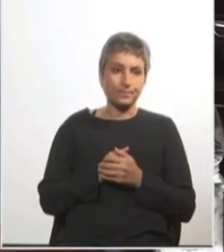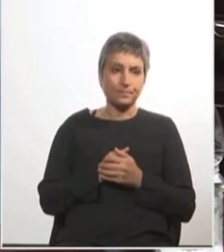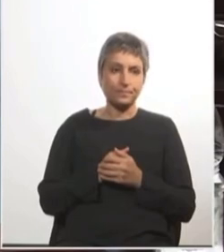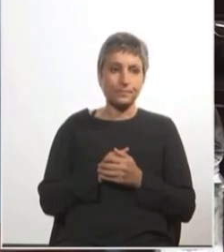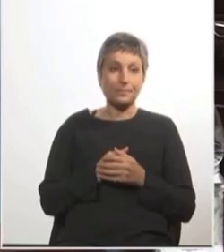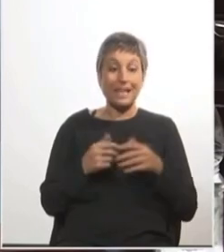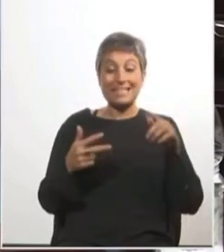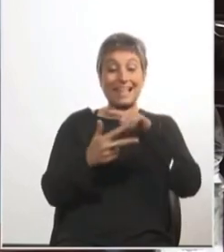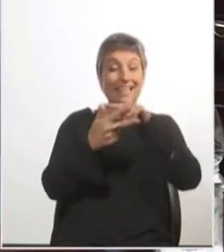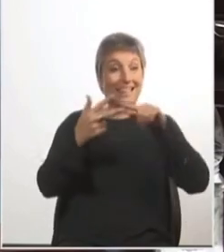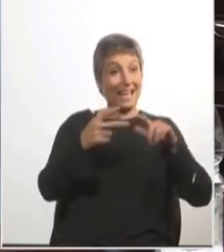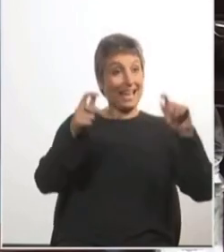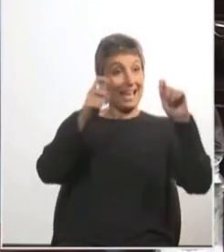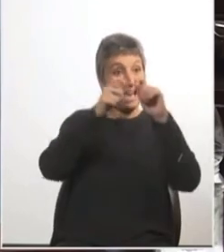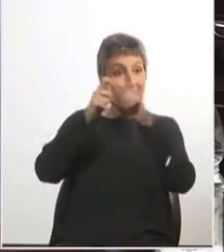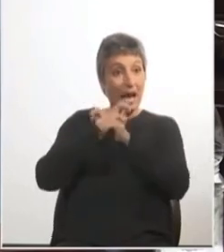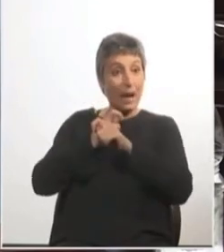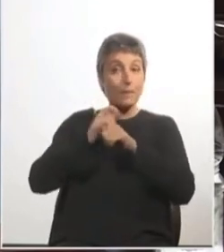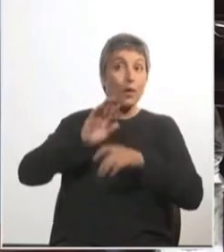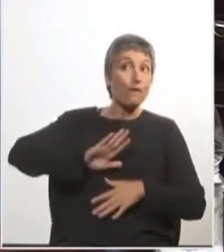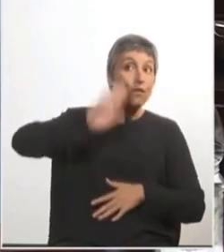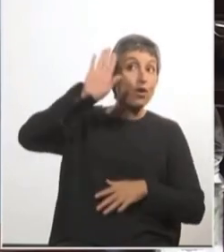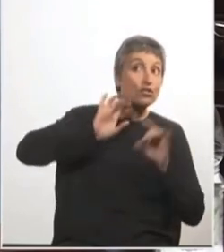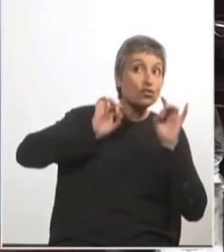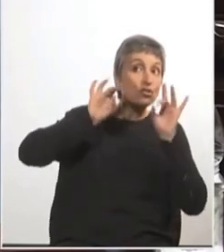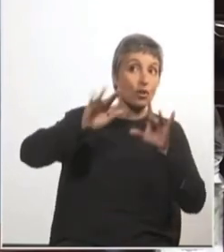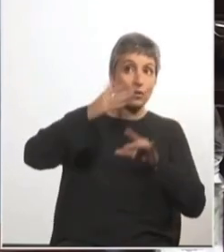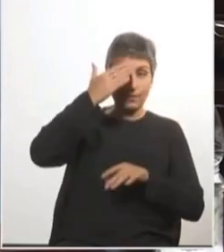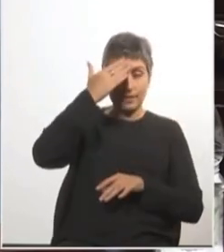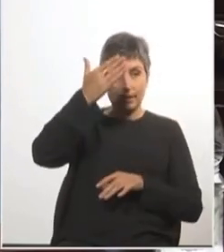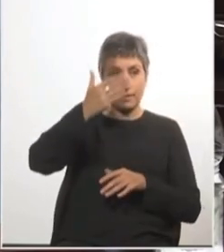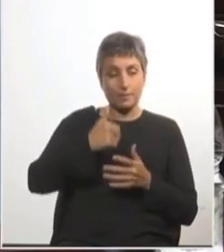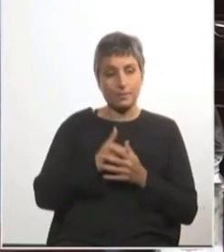Esas 3 reformas las votó solo el Frente Amplio.